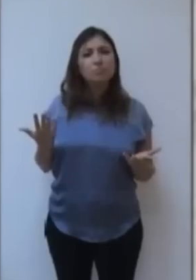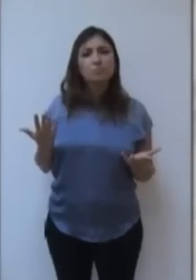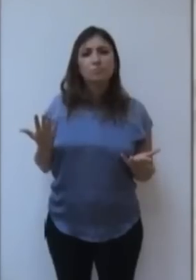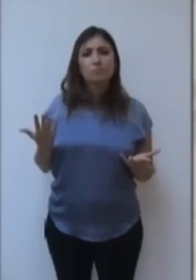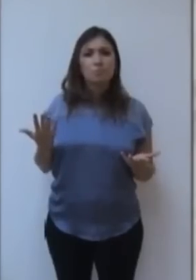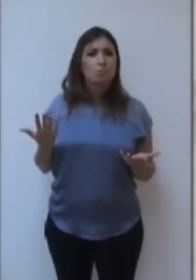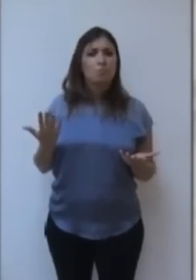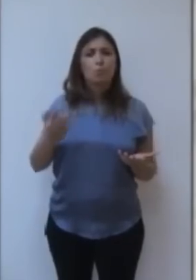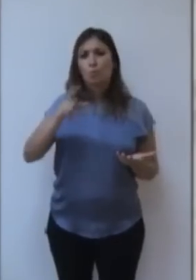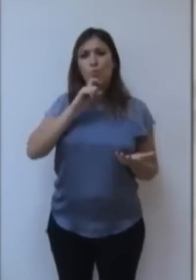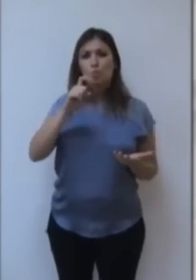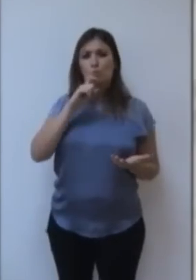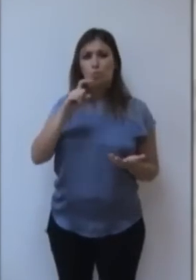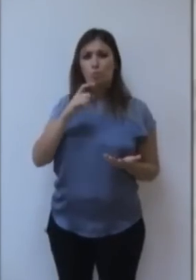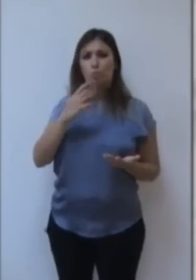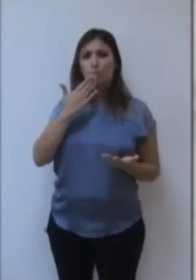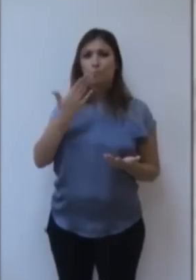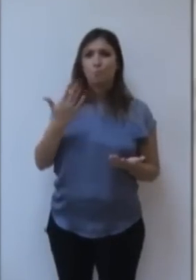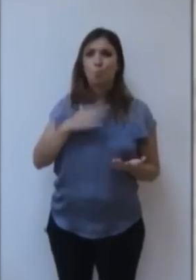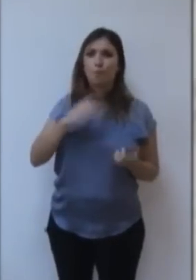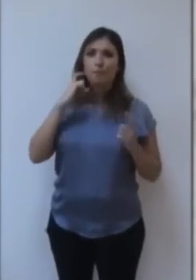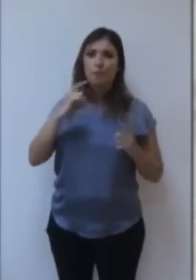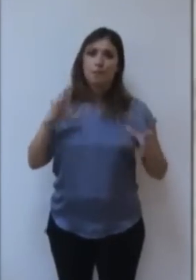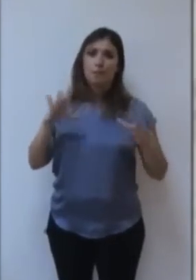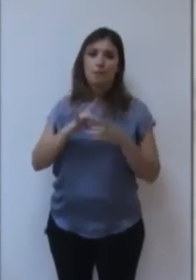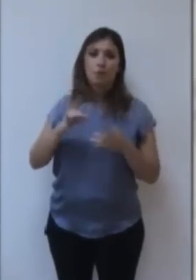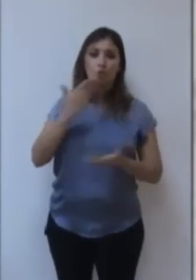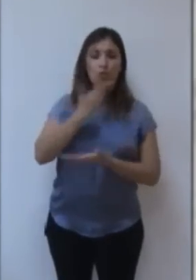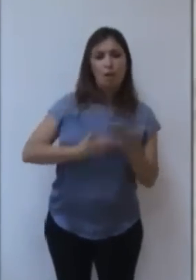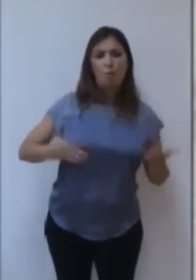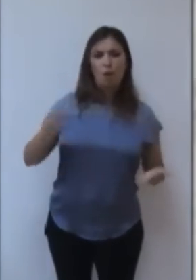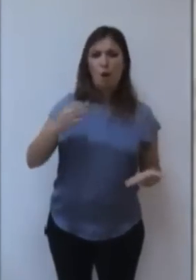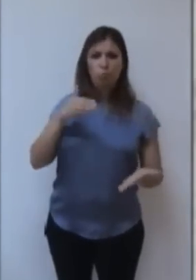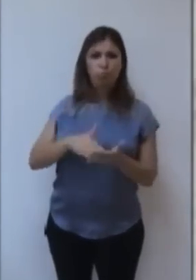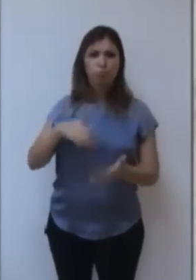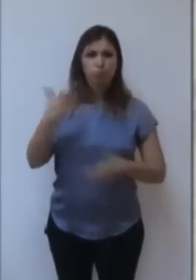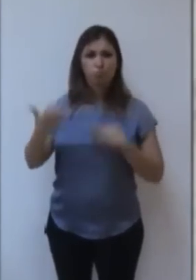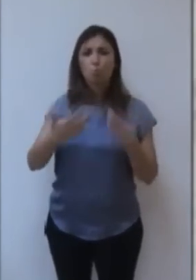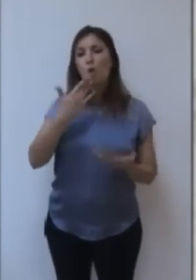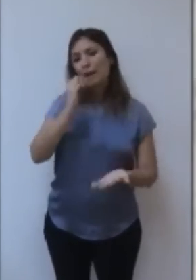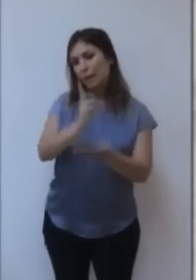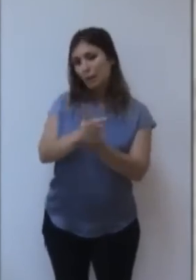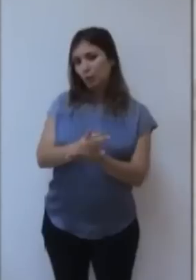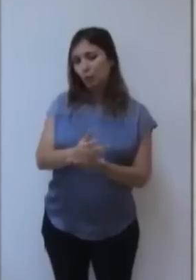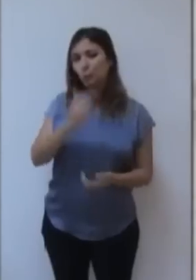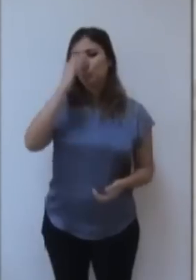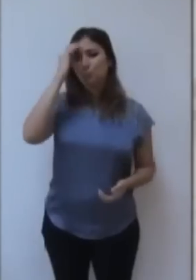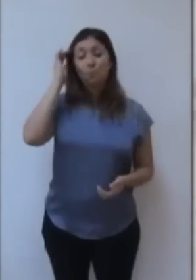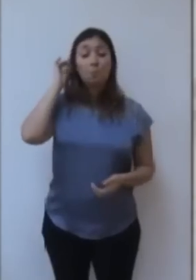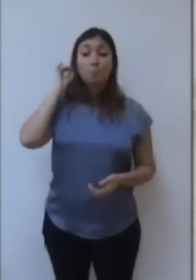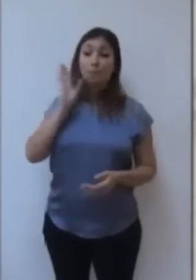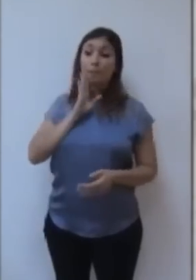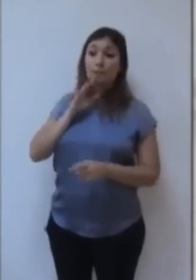¿cómo puede estar colaborando o cómo puede estar molestando como reto también? Yo, de lo que